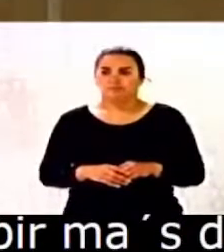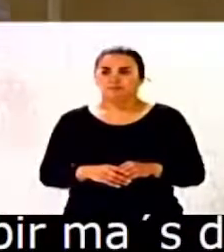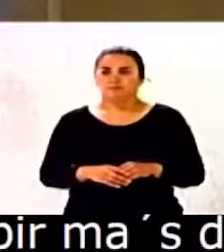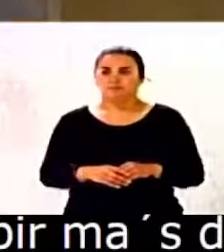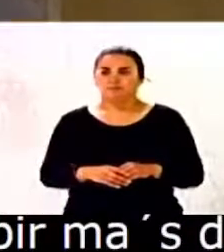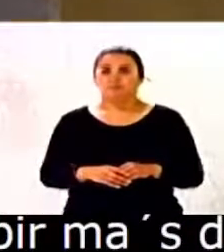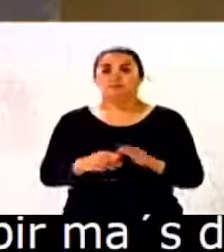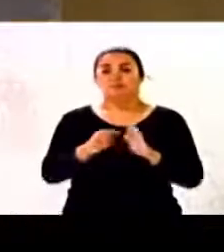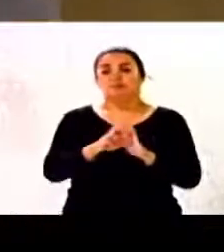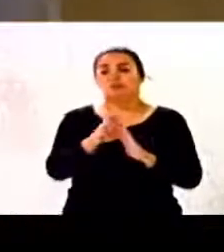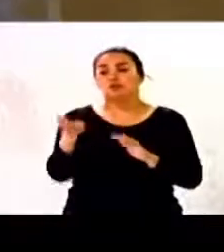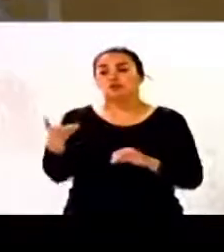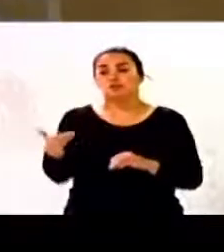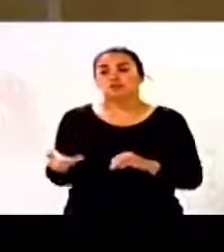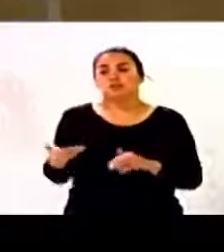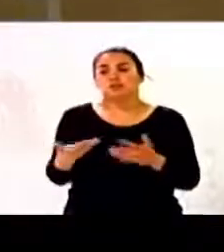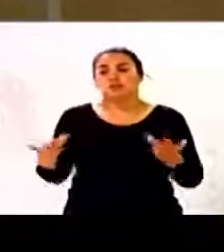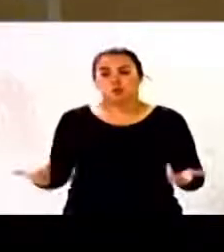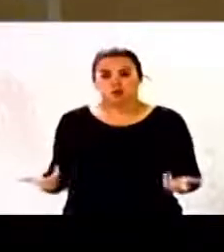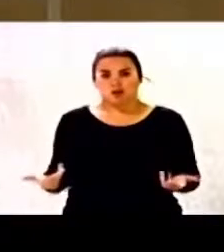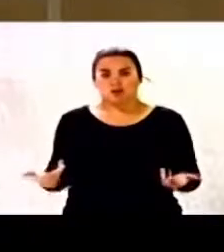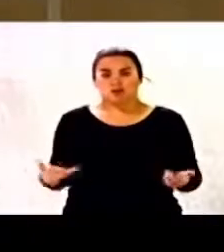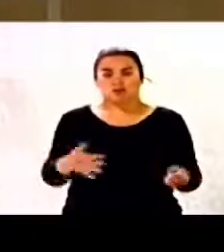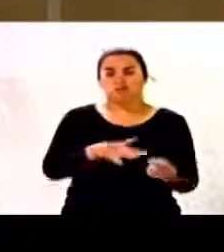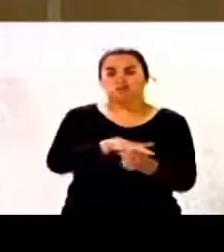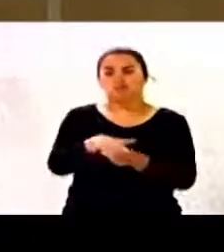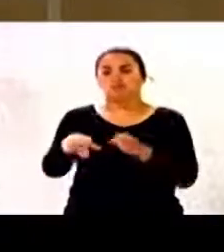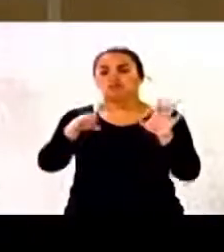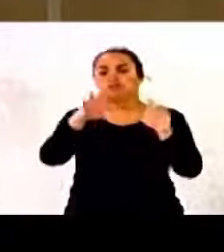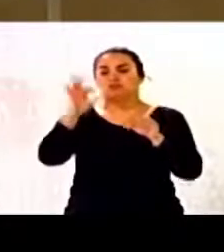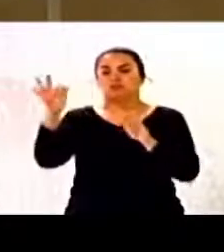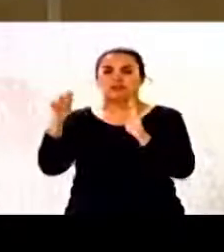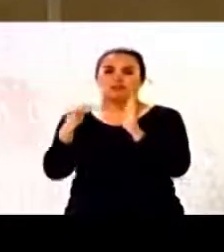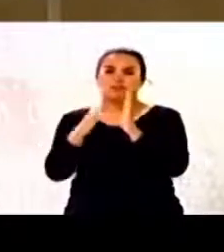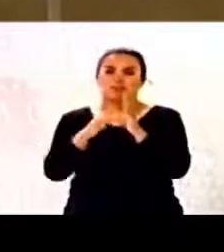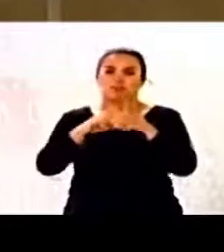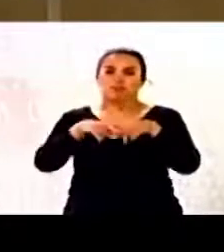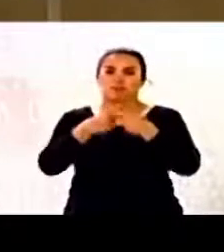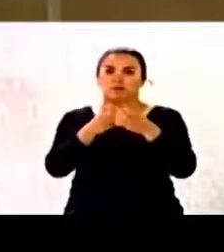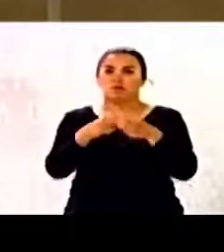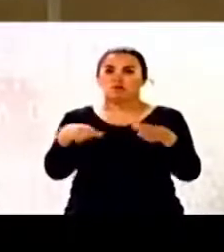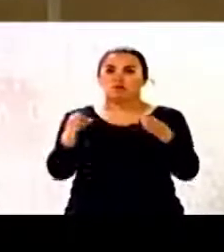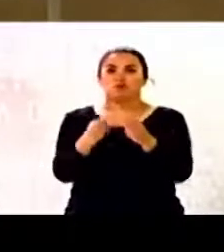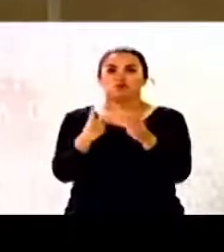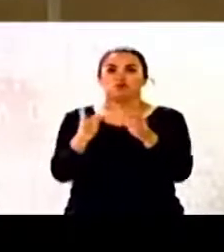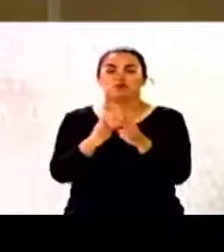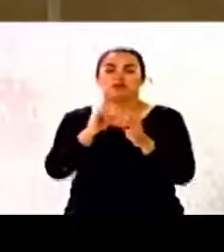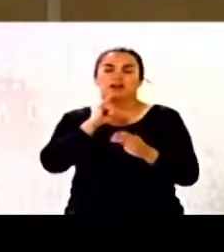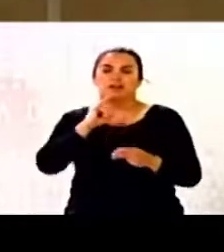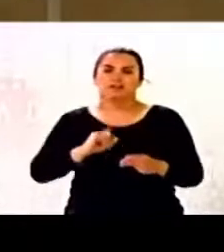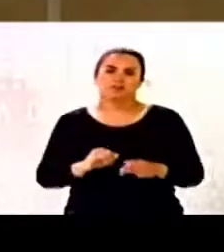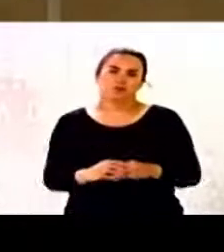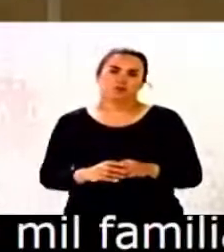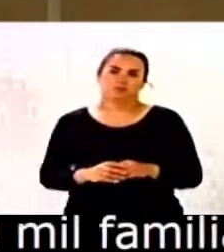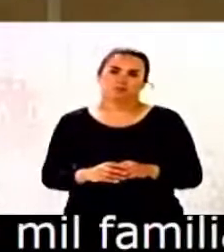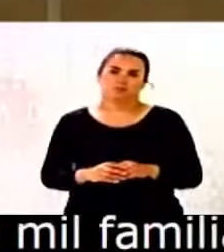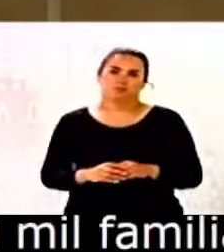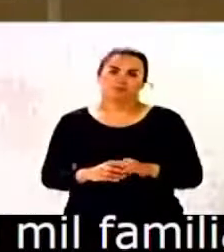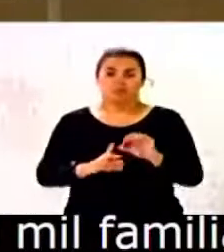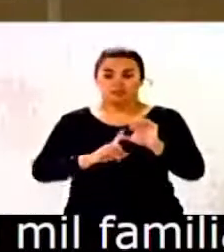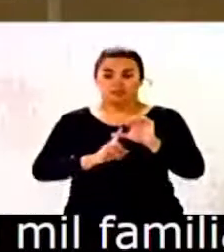Otra medida muy importante, extensión a 600.000 familias del bono social eléctrico. En